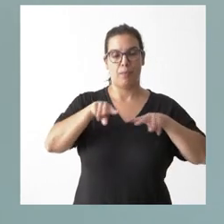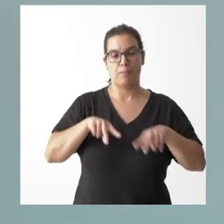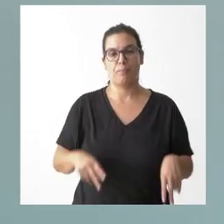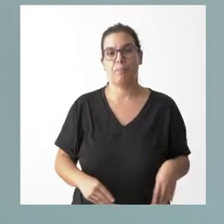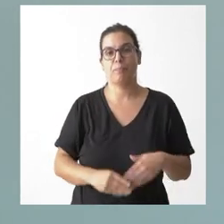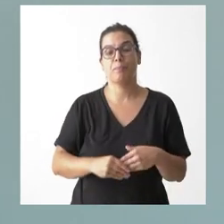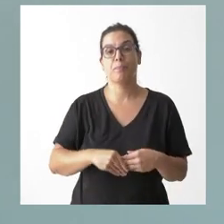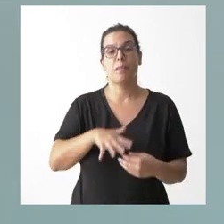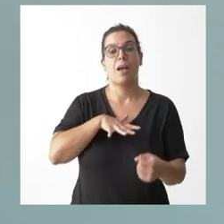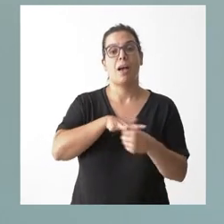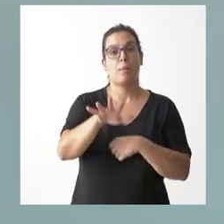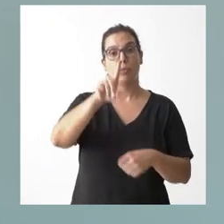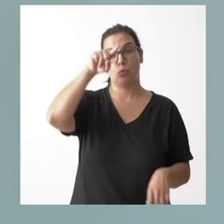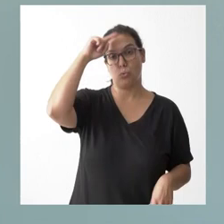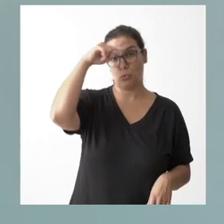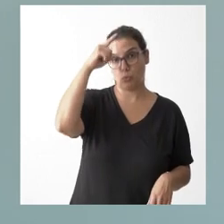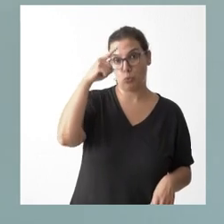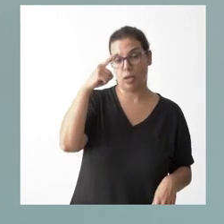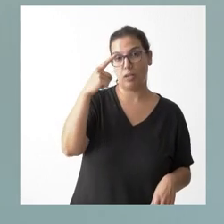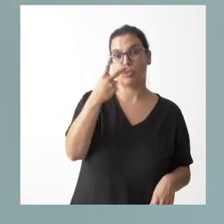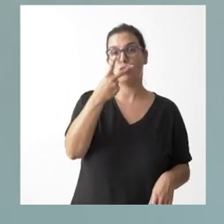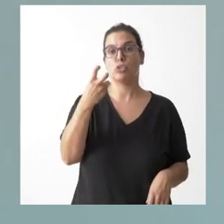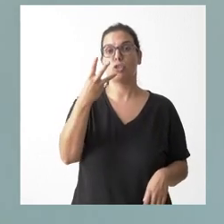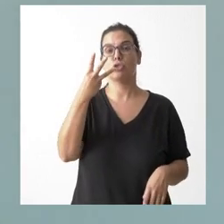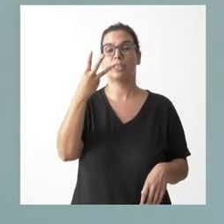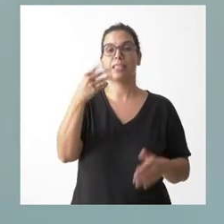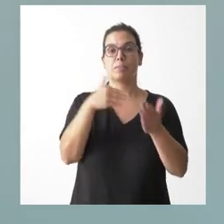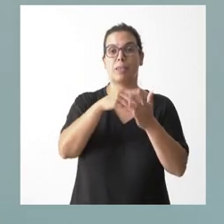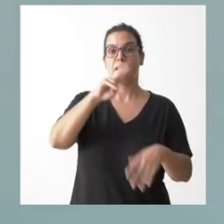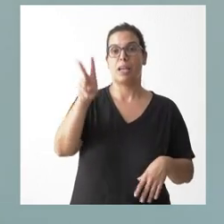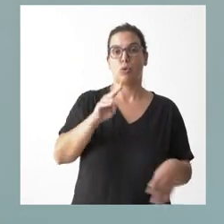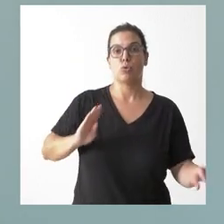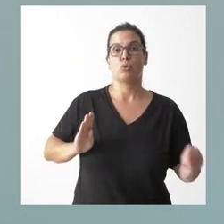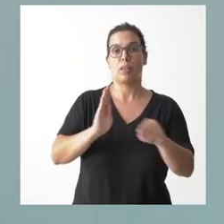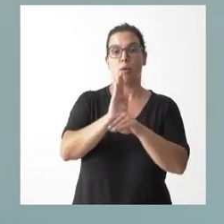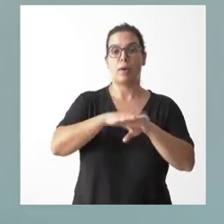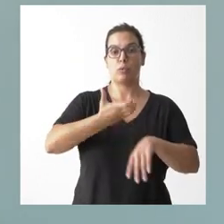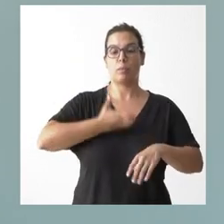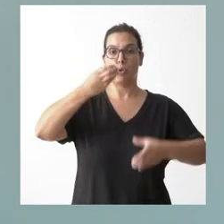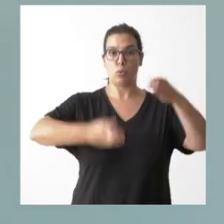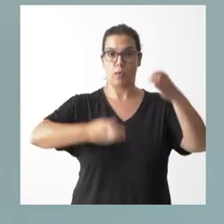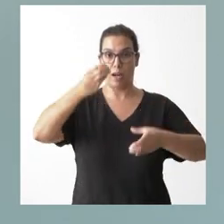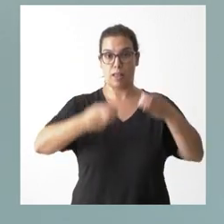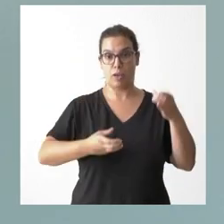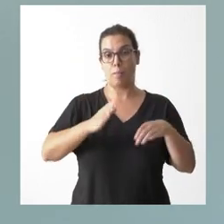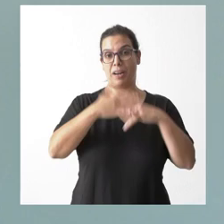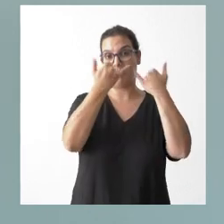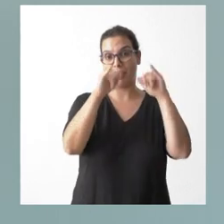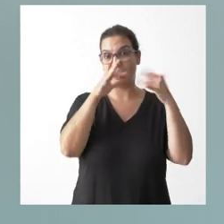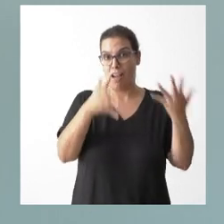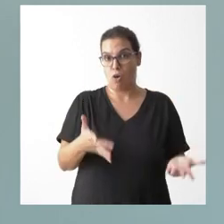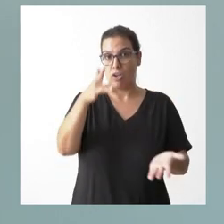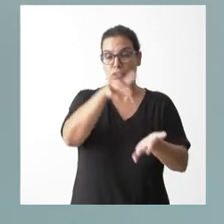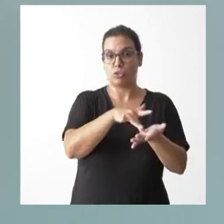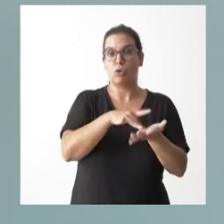el ámbito de la cultura, 203.000 euros de subvención al Ayuntamiento de Ciudad Rodrigo para la celebración que está teniendo lugar de la Feria